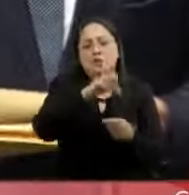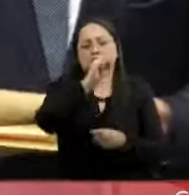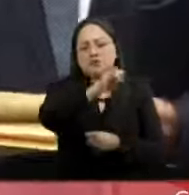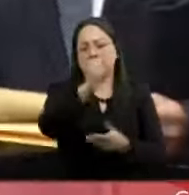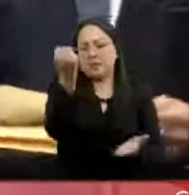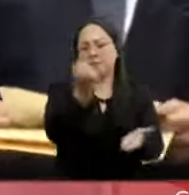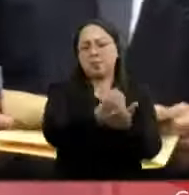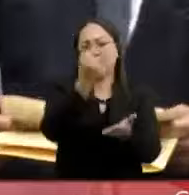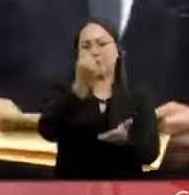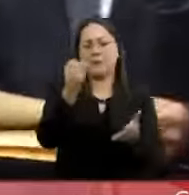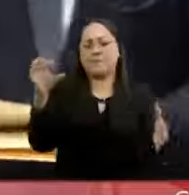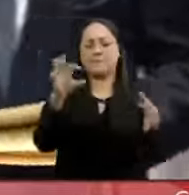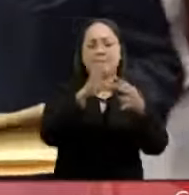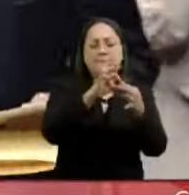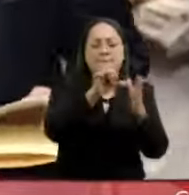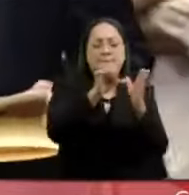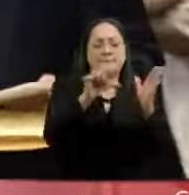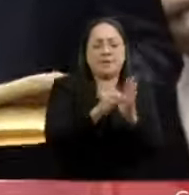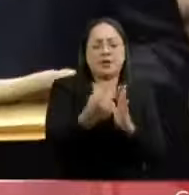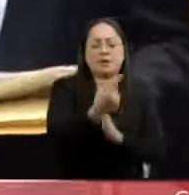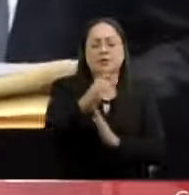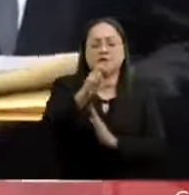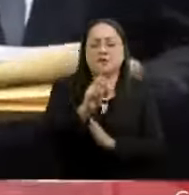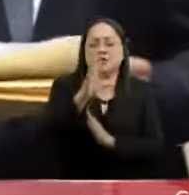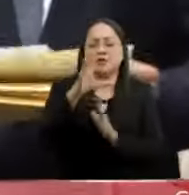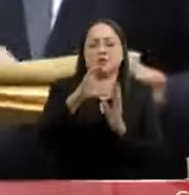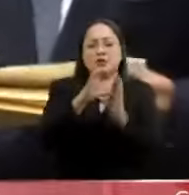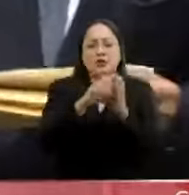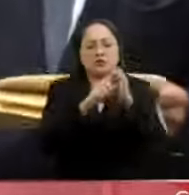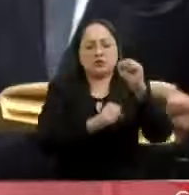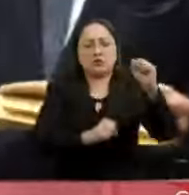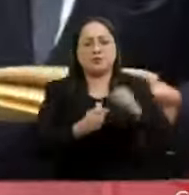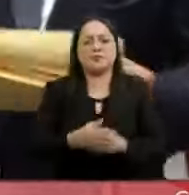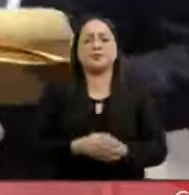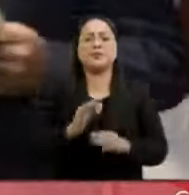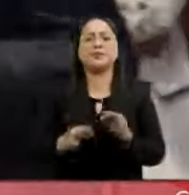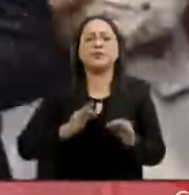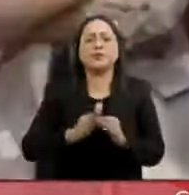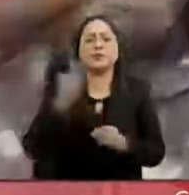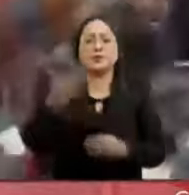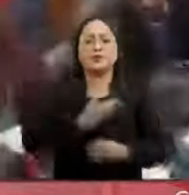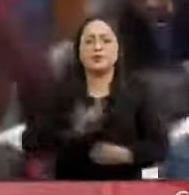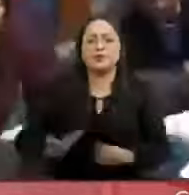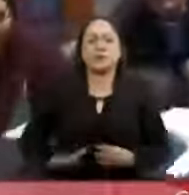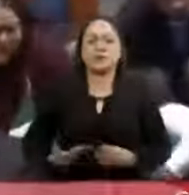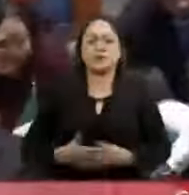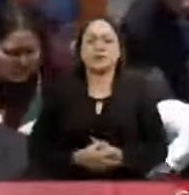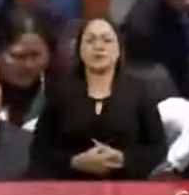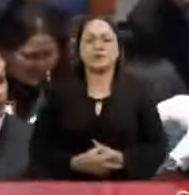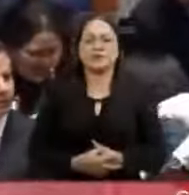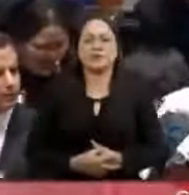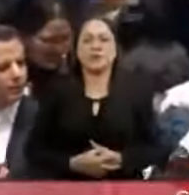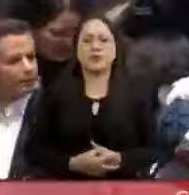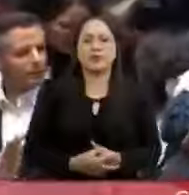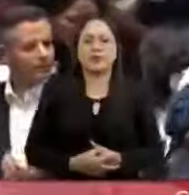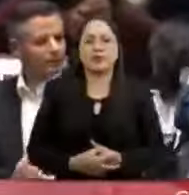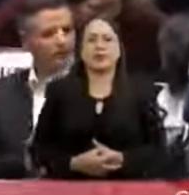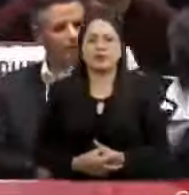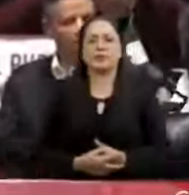que exige el artículo 135 constitucional. Es cuanto, presidente.